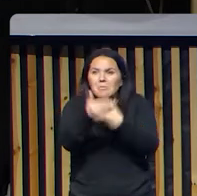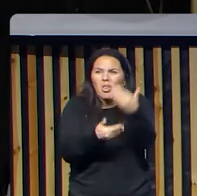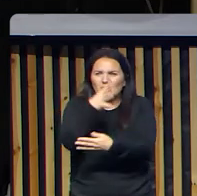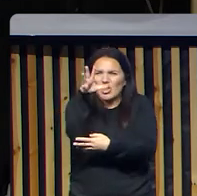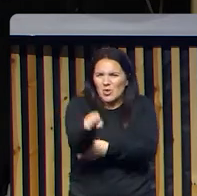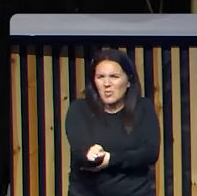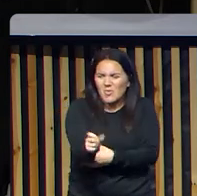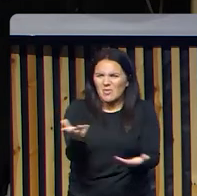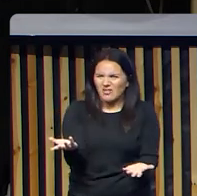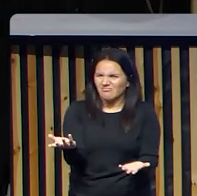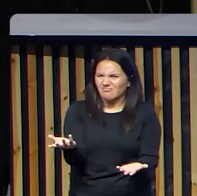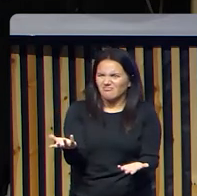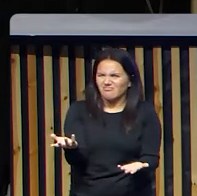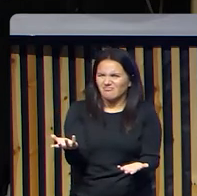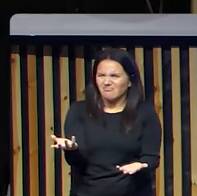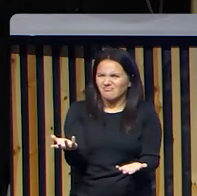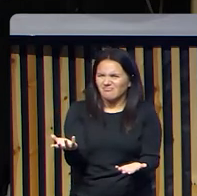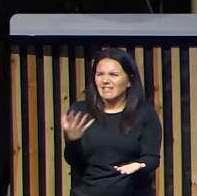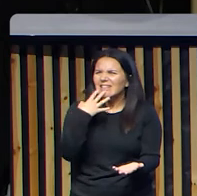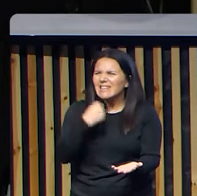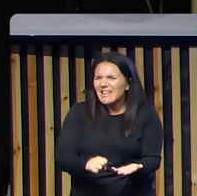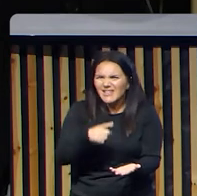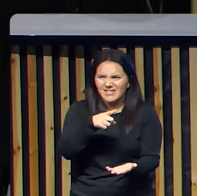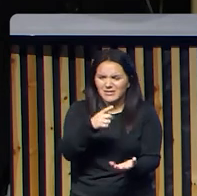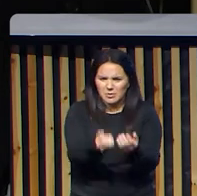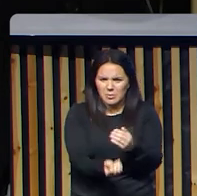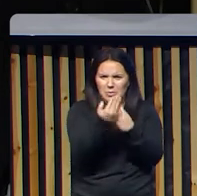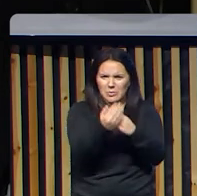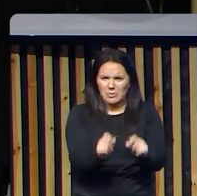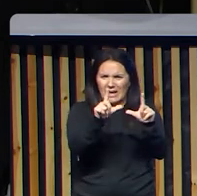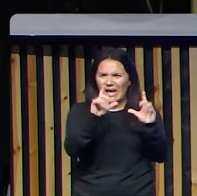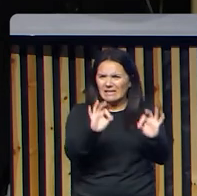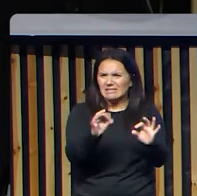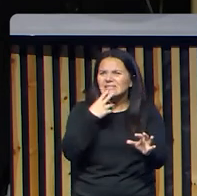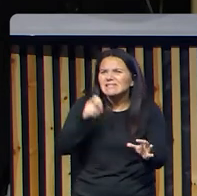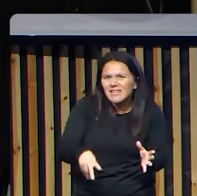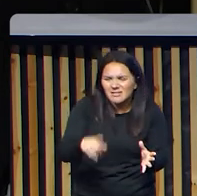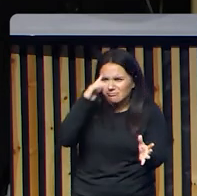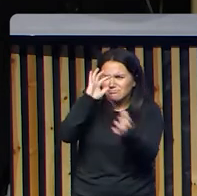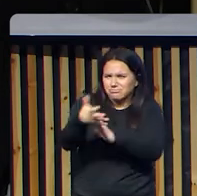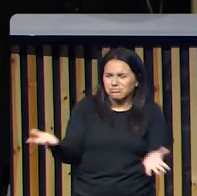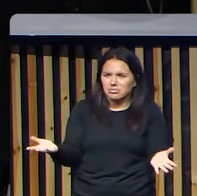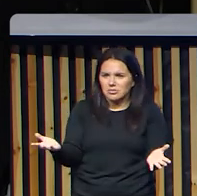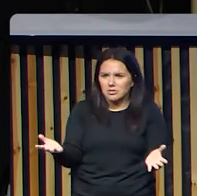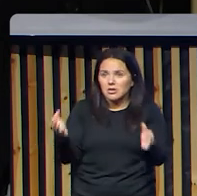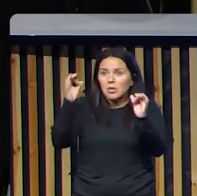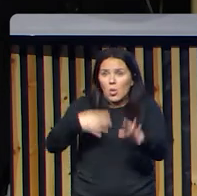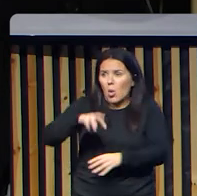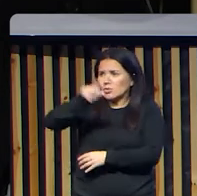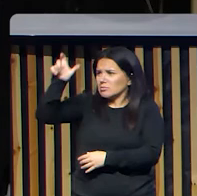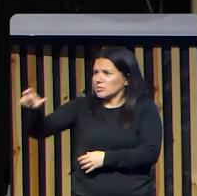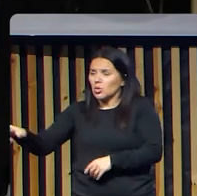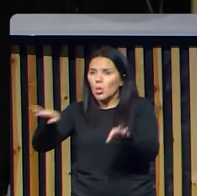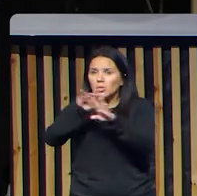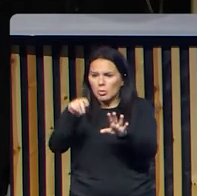proceso de compra quién loco ha diseñado un mensaje como ese o sea seguro que como yo lo ha hecho muchas personas